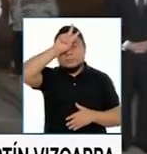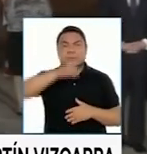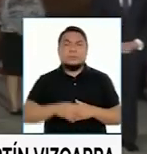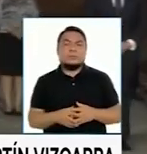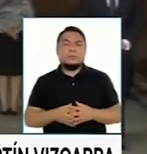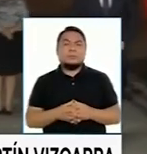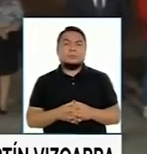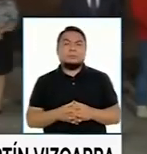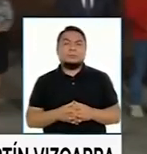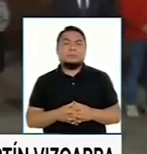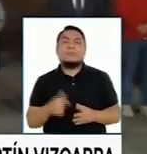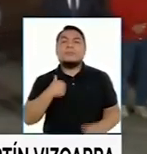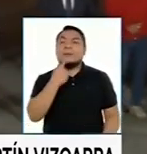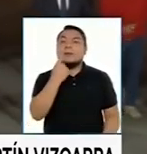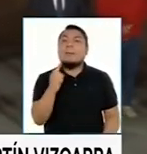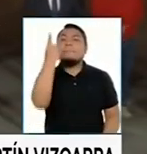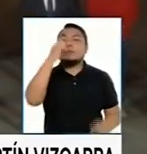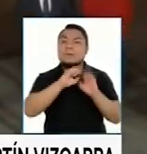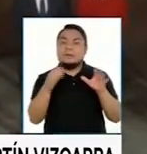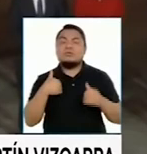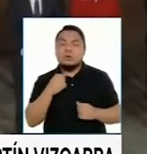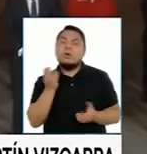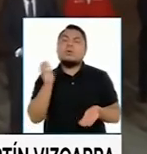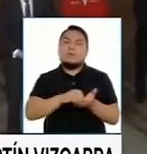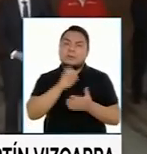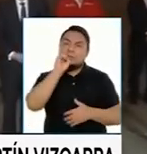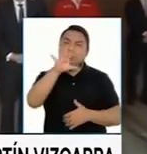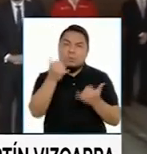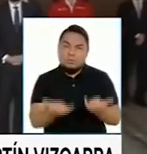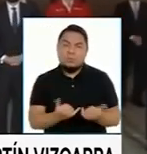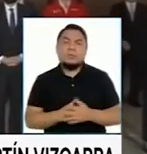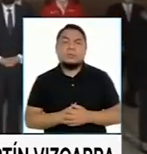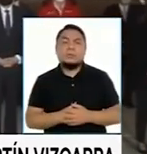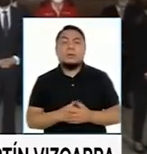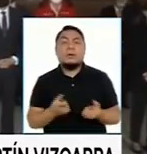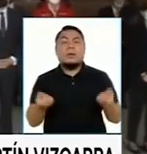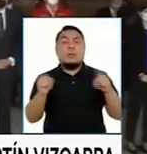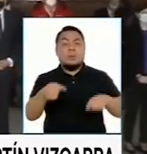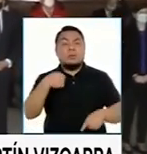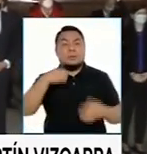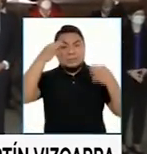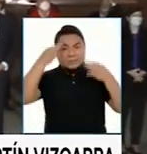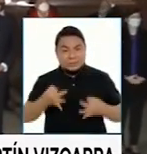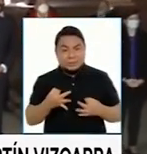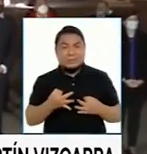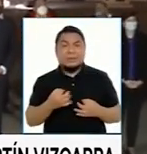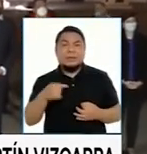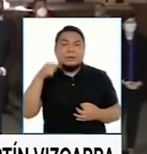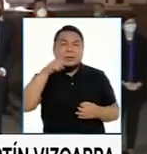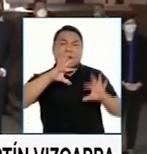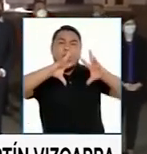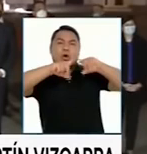día lunes y hasta hoy, convocado esta gran marcha a nivel nacional, tiene que ver puntualmente con el tema de la